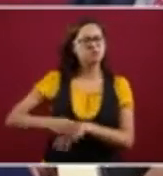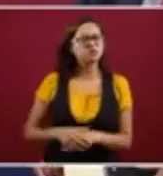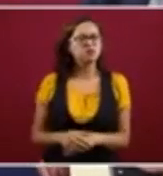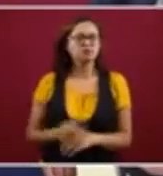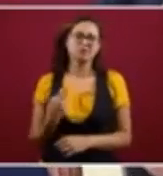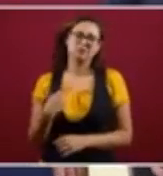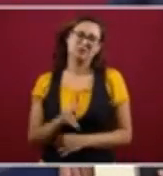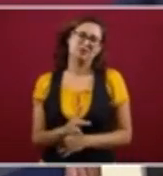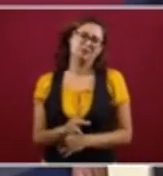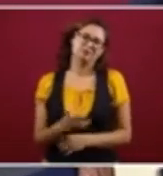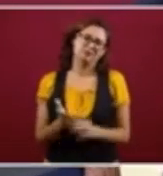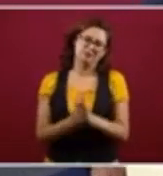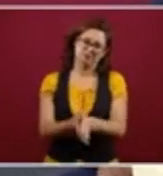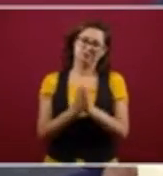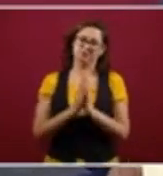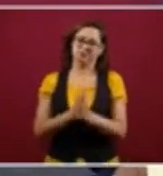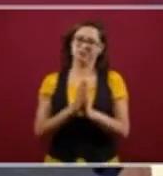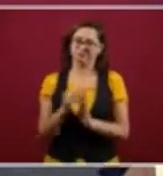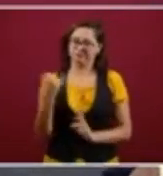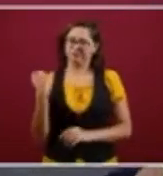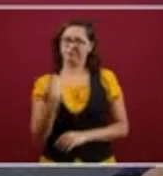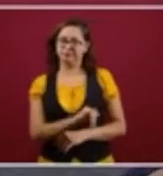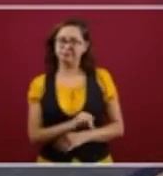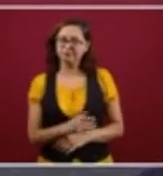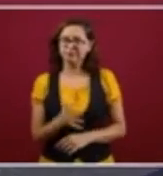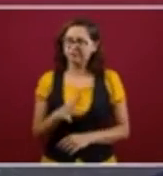que es inmoral.